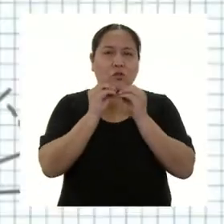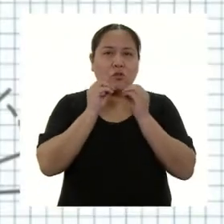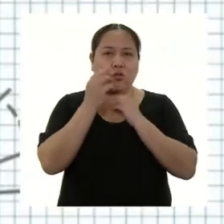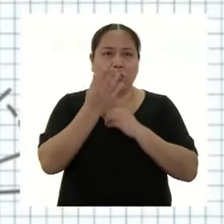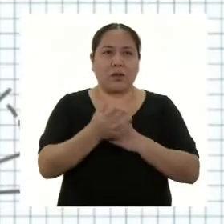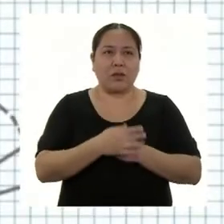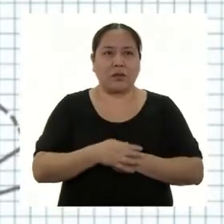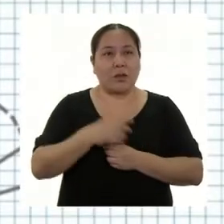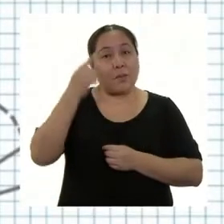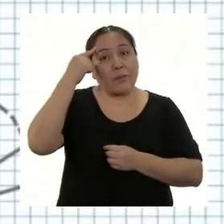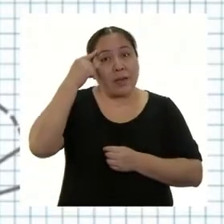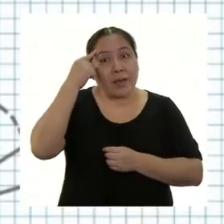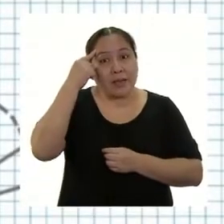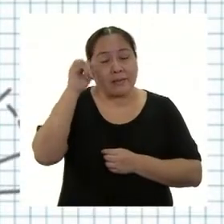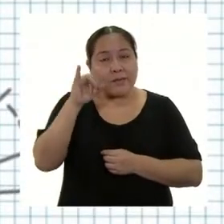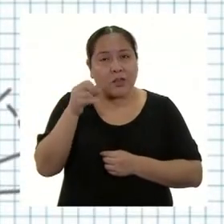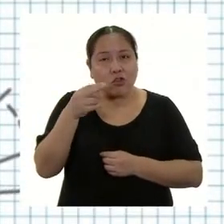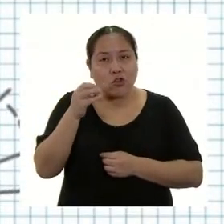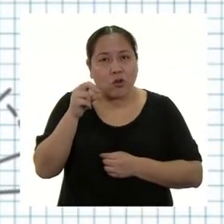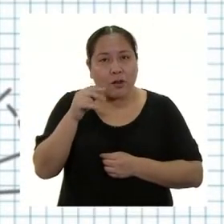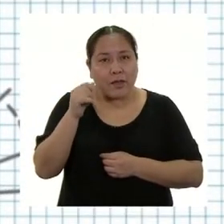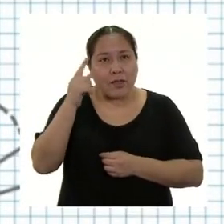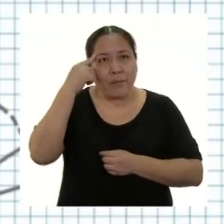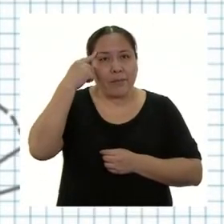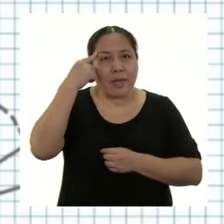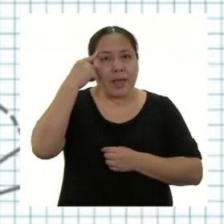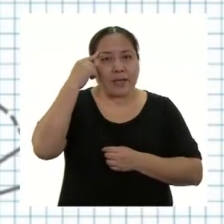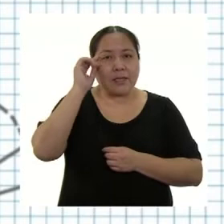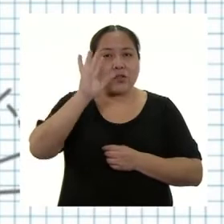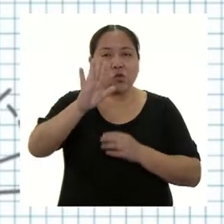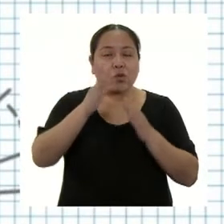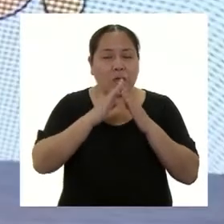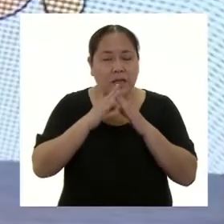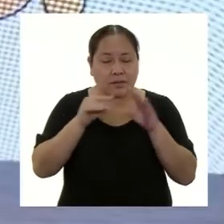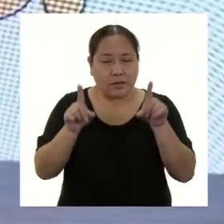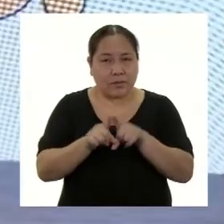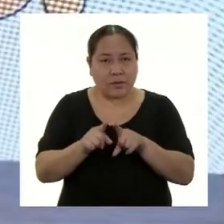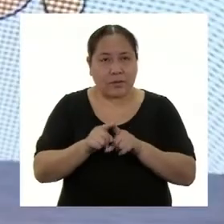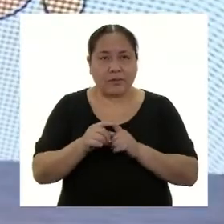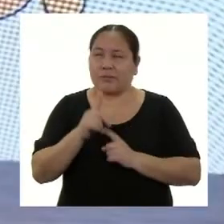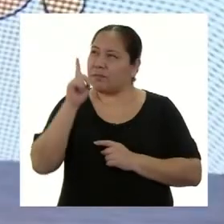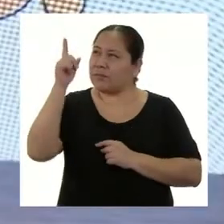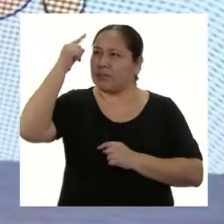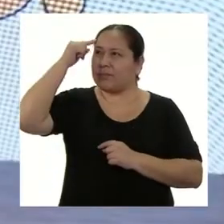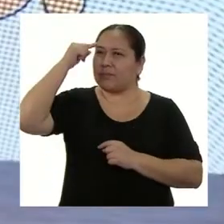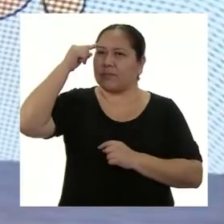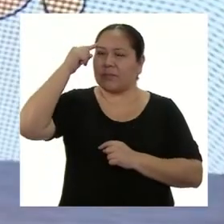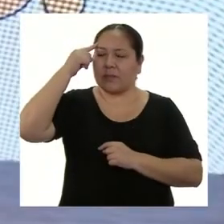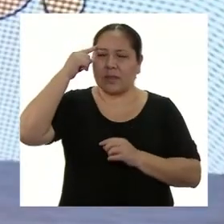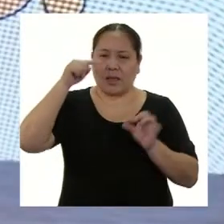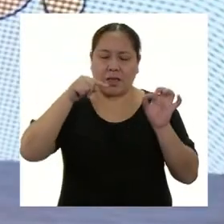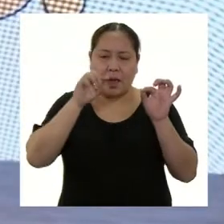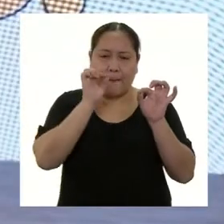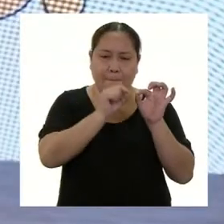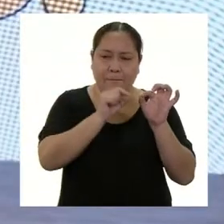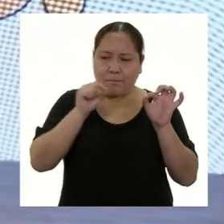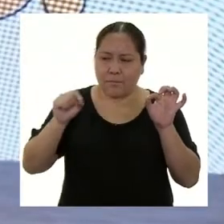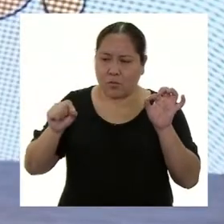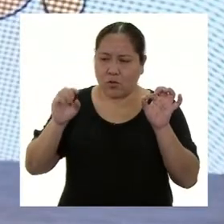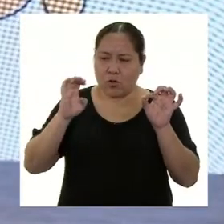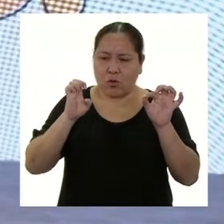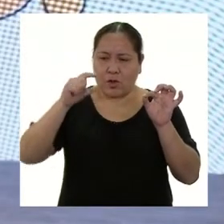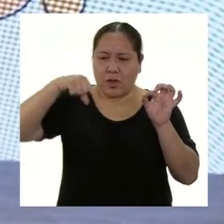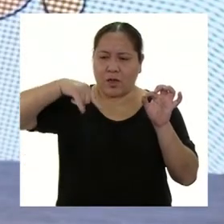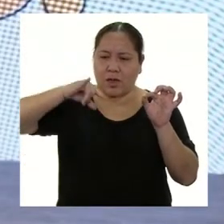eso. Piensa, Jonathan. Piensen en casa también. ¿Usted cree que el punto equidistante que aprendimos la